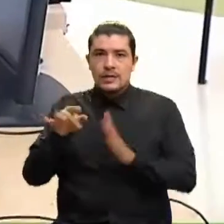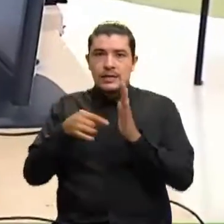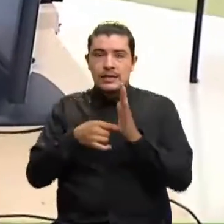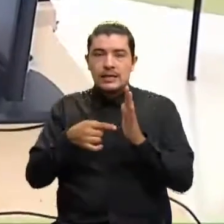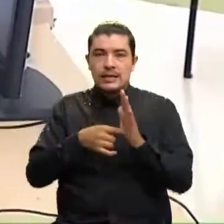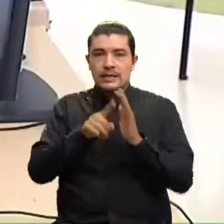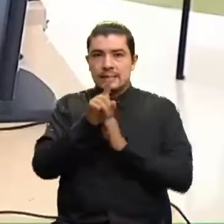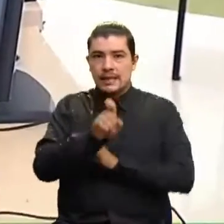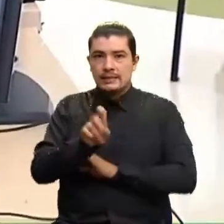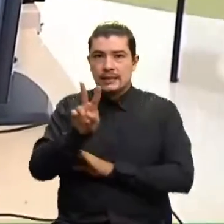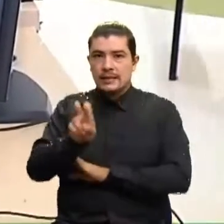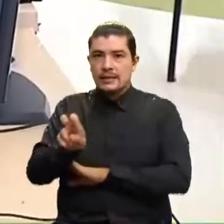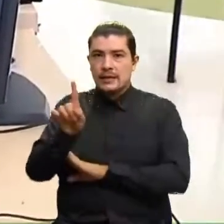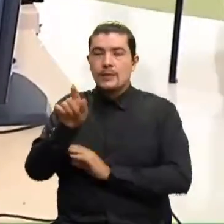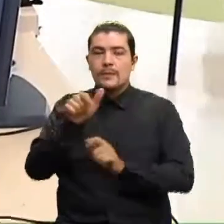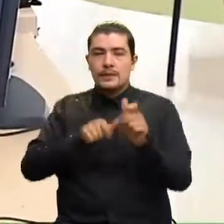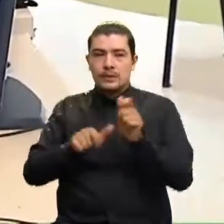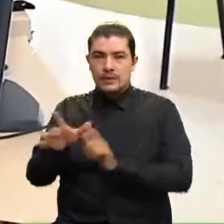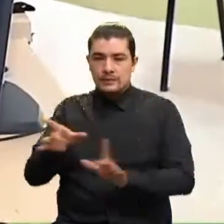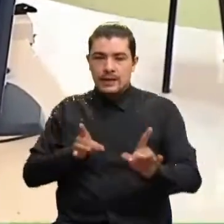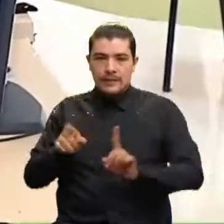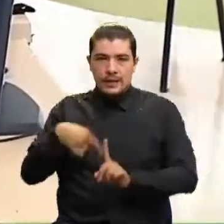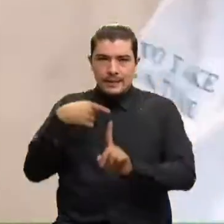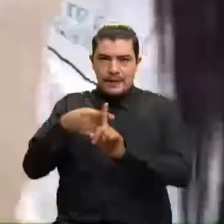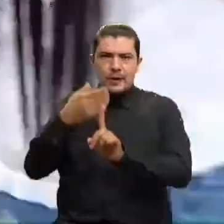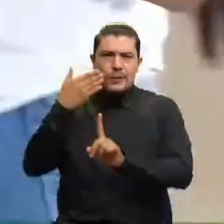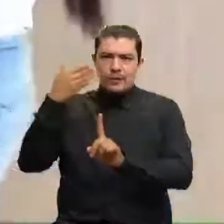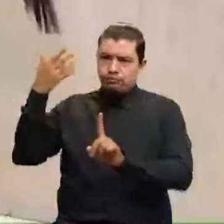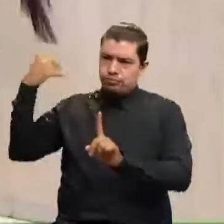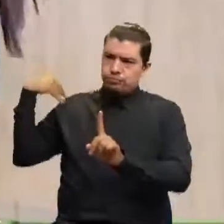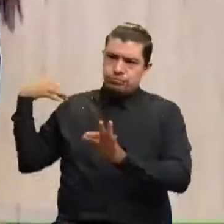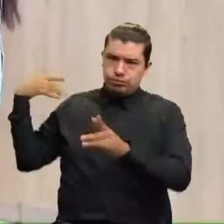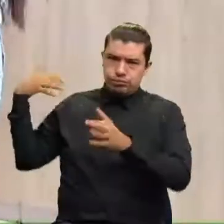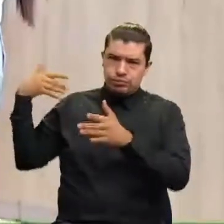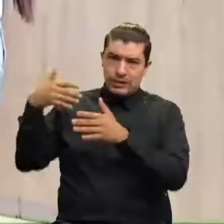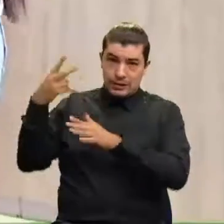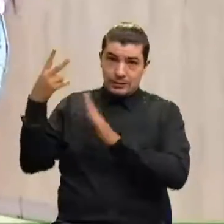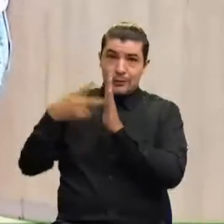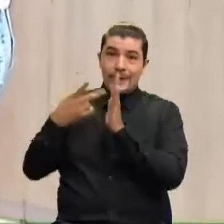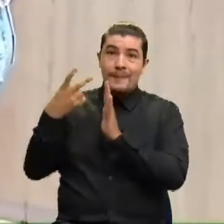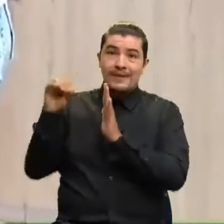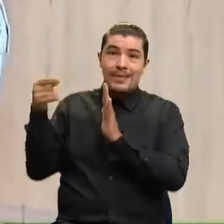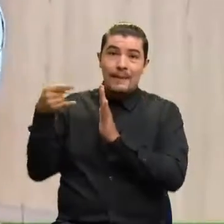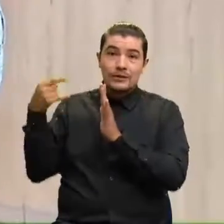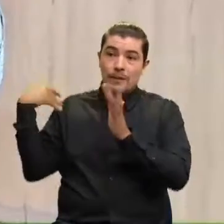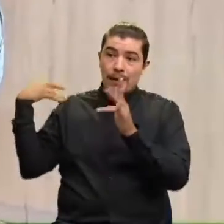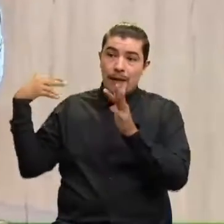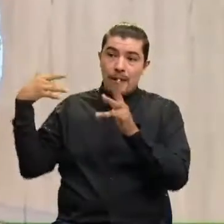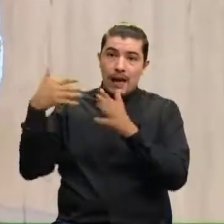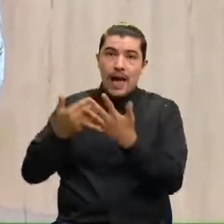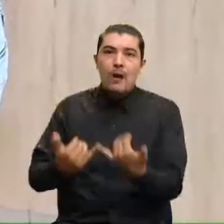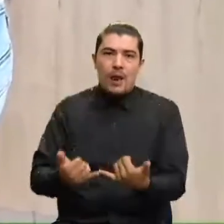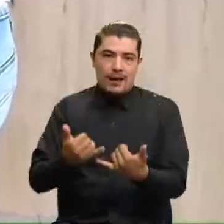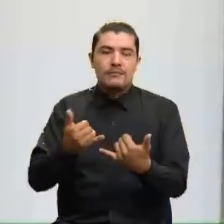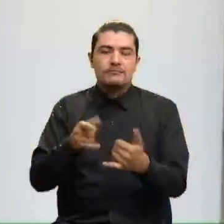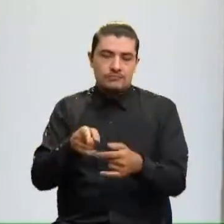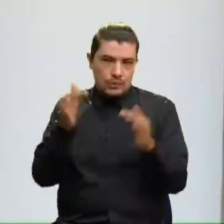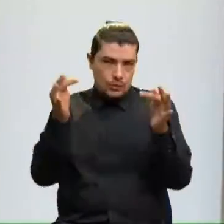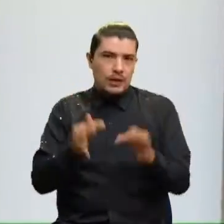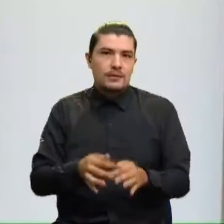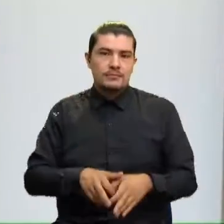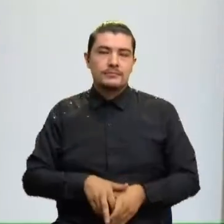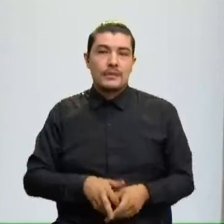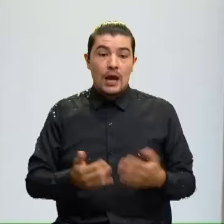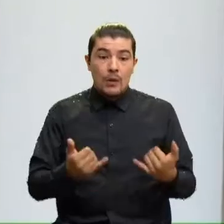225.671 casos de personas contagiadas con COVID-19 en lo que va de la pandemia. Ahora la tarea de todos, debemos seguir aceptando la